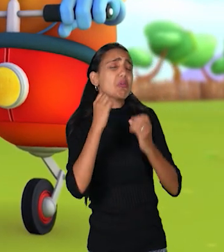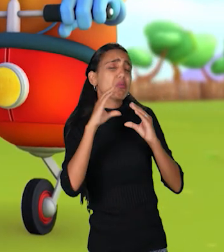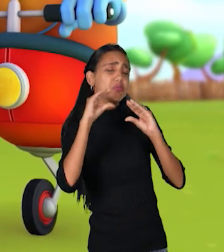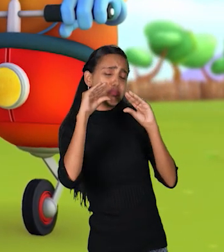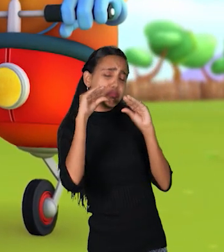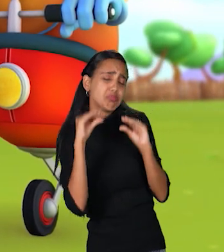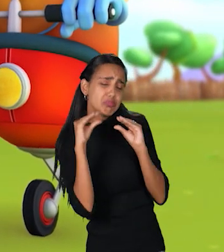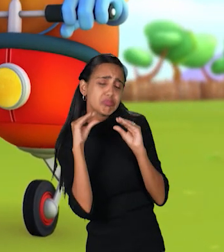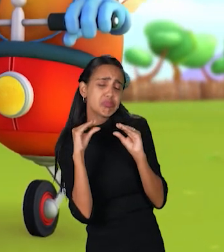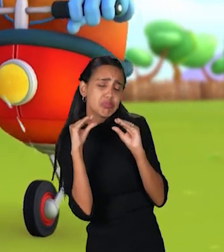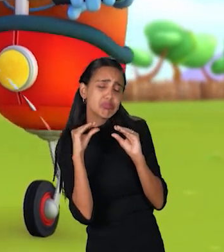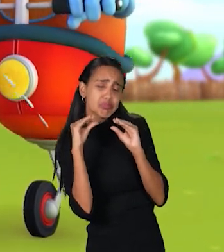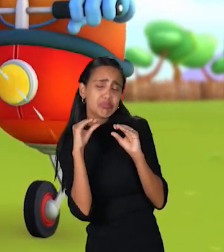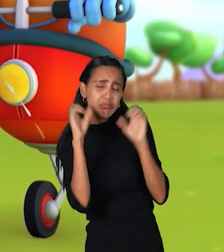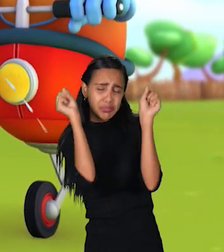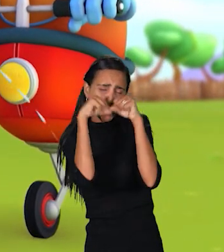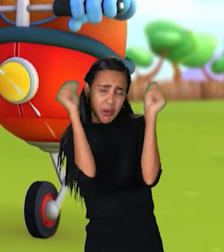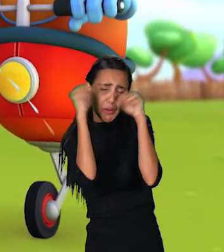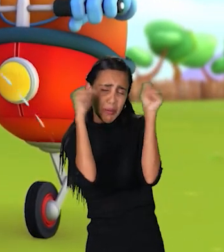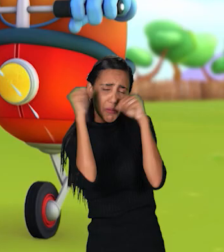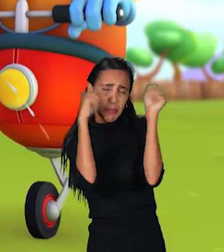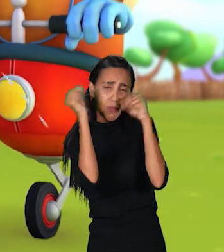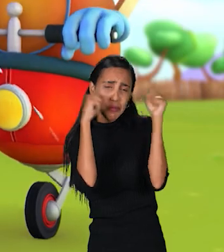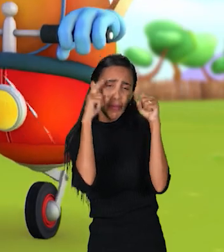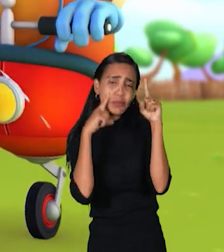de lana!